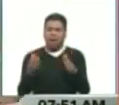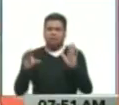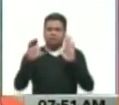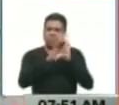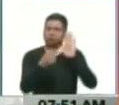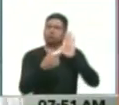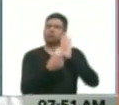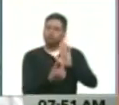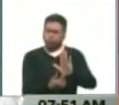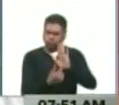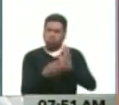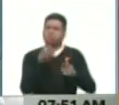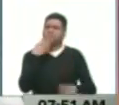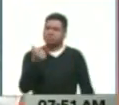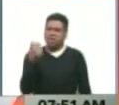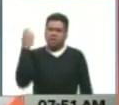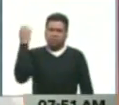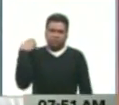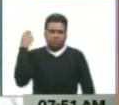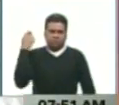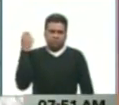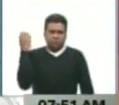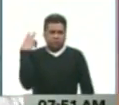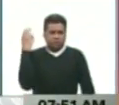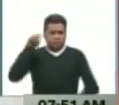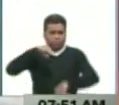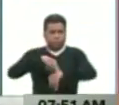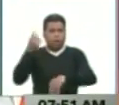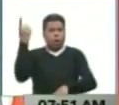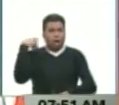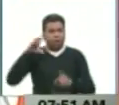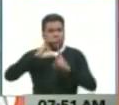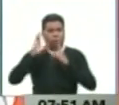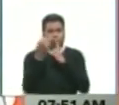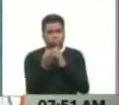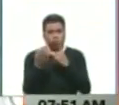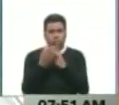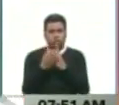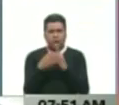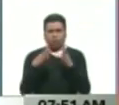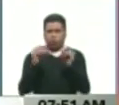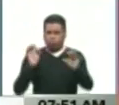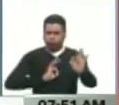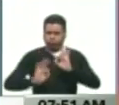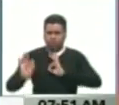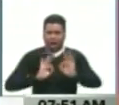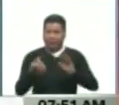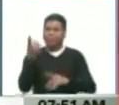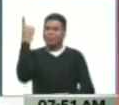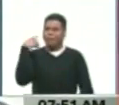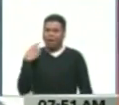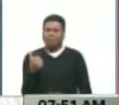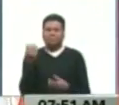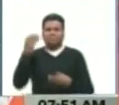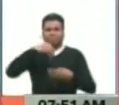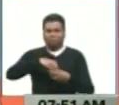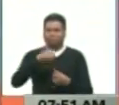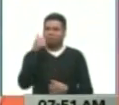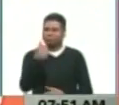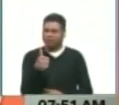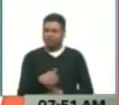allí, personas que venían de la cultura, que venían de las artes y que sabían fundamentalmente que para que nuestra constitución